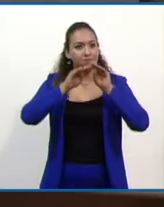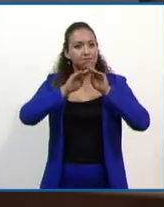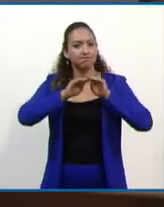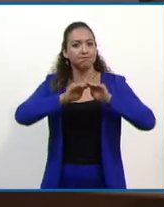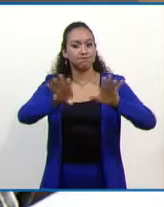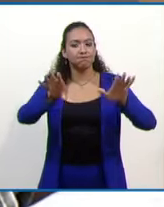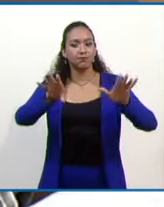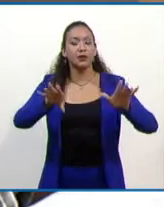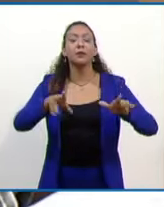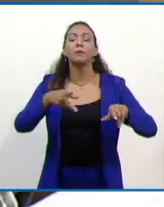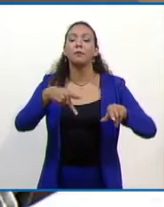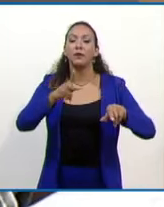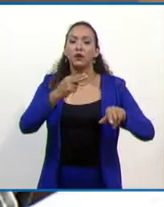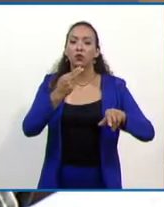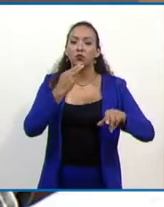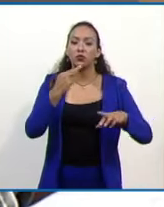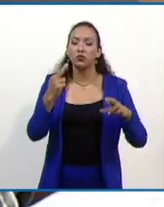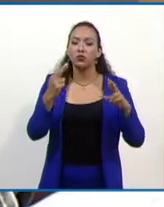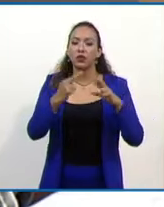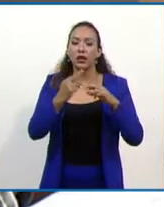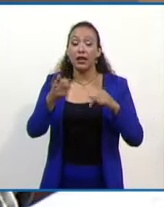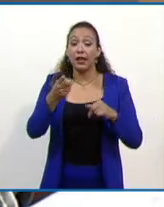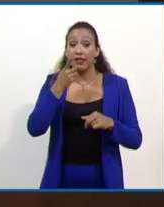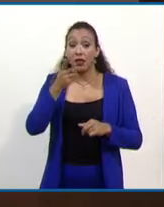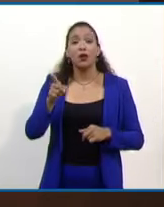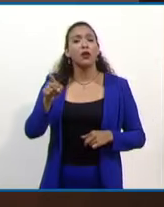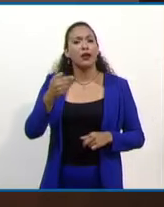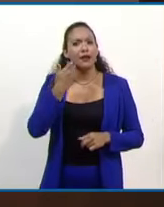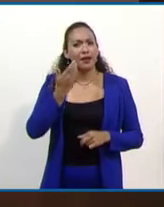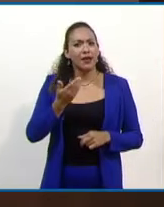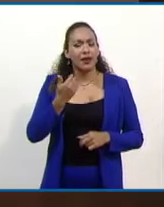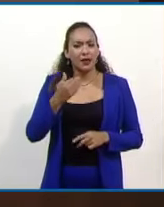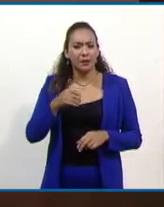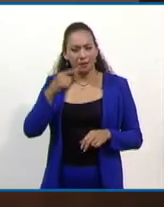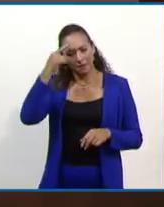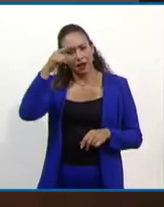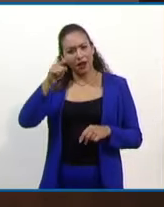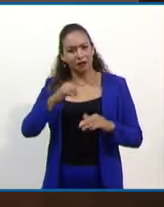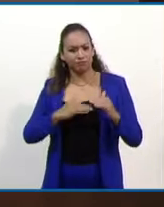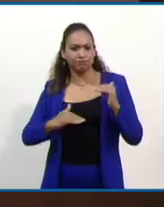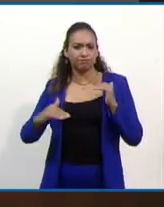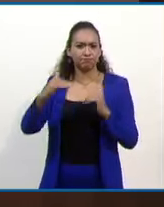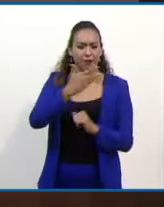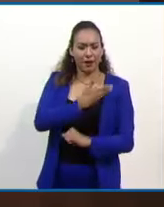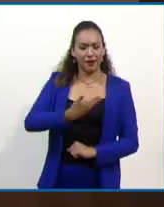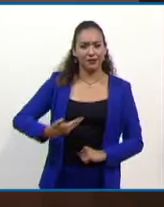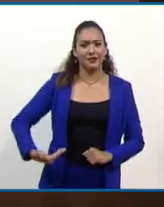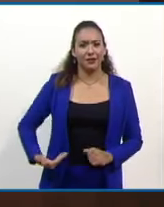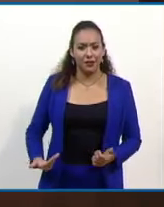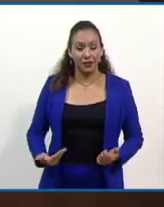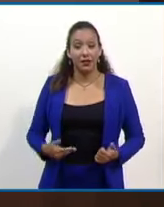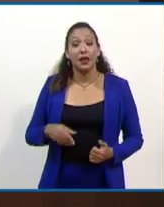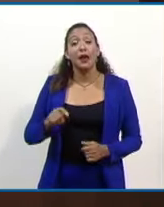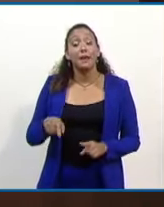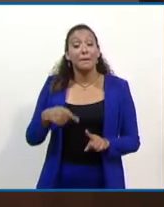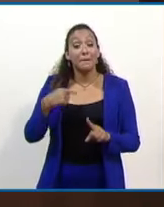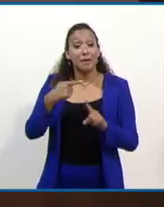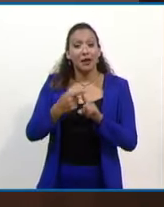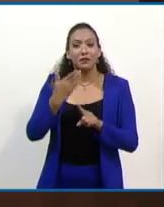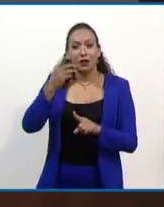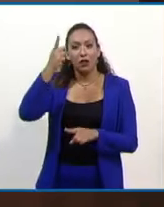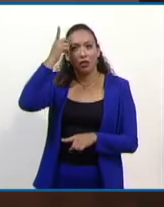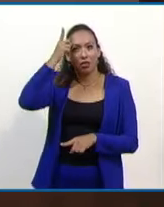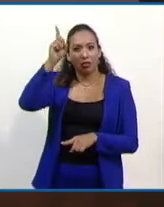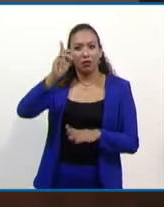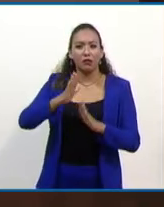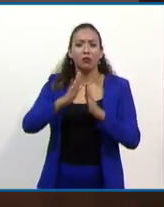al manifestar su intención de aspirar a la presidencia de la República. Además, aludió a una deidad a la que le pidió el milagro y